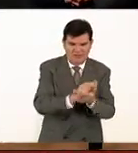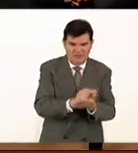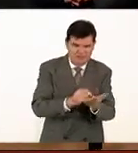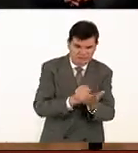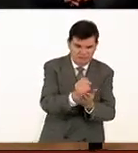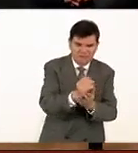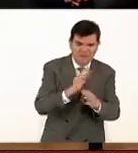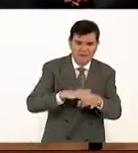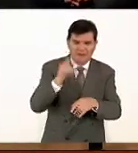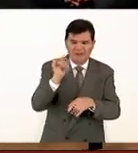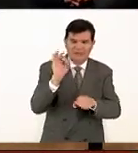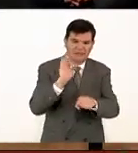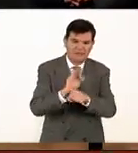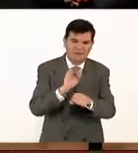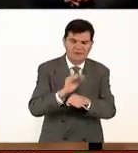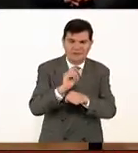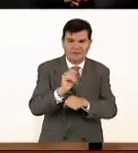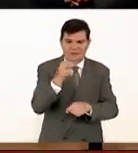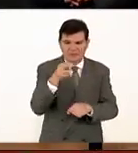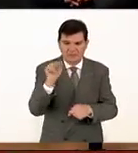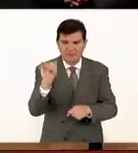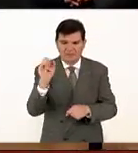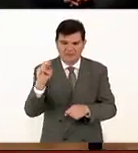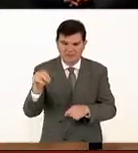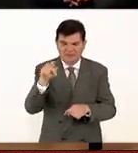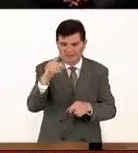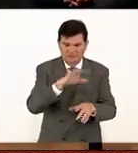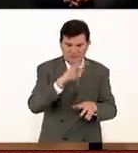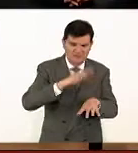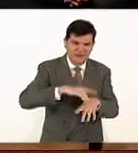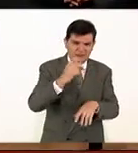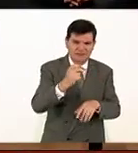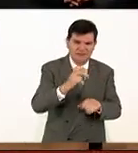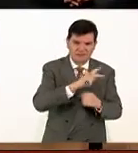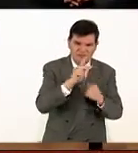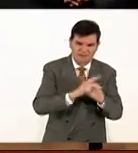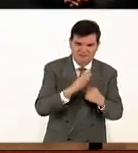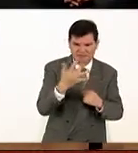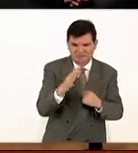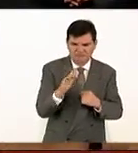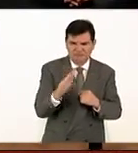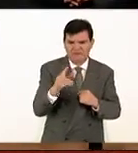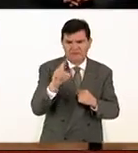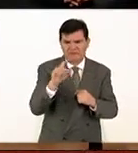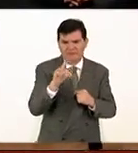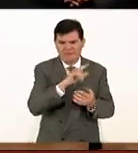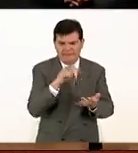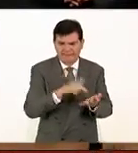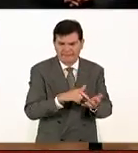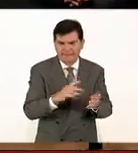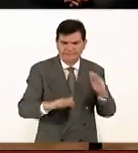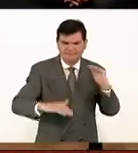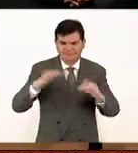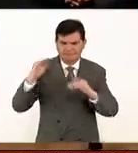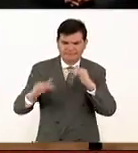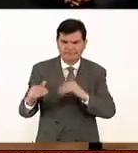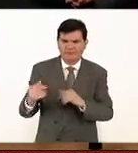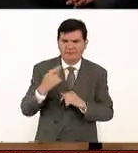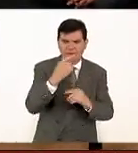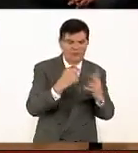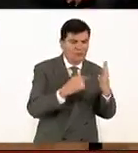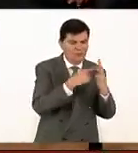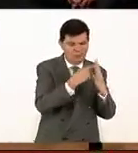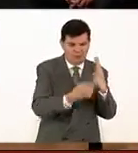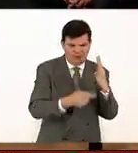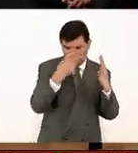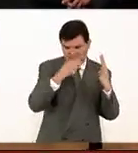partidista, la cual pues sigue siendo alta en este país, alrededor de, depende del lugar, pero en promedio 1 de cada